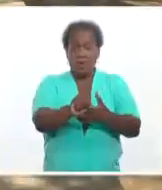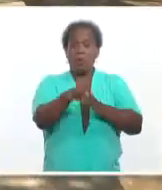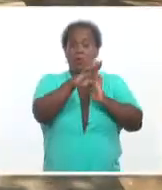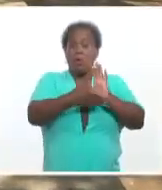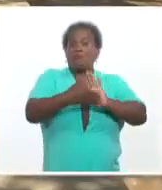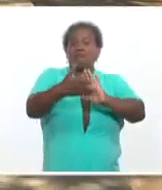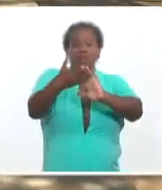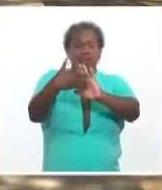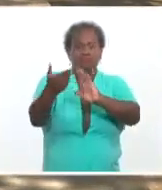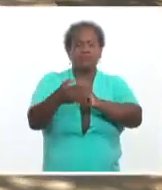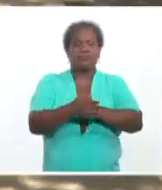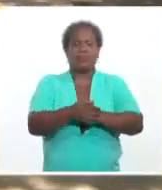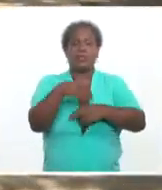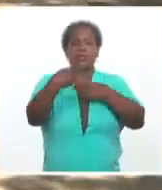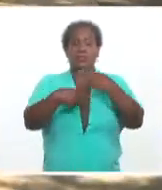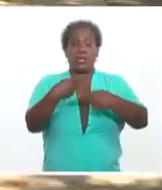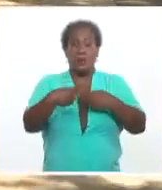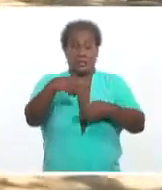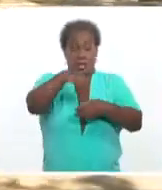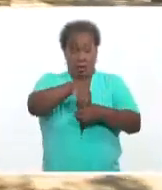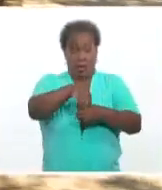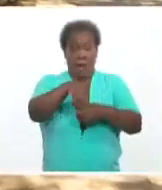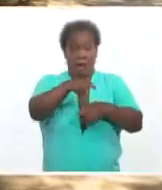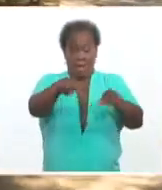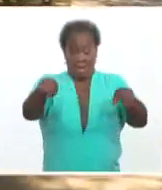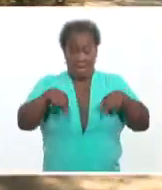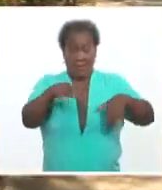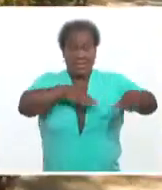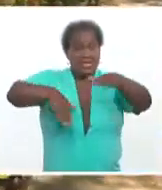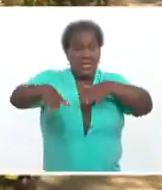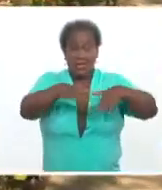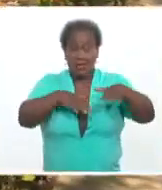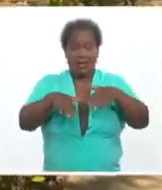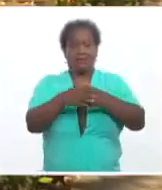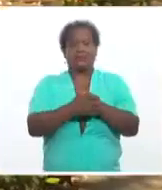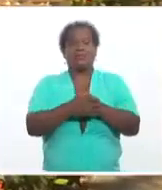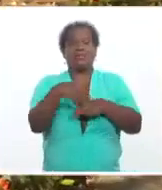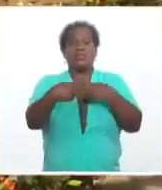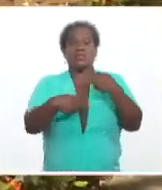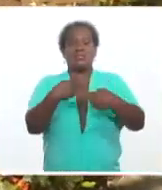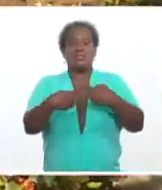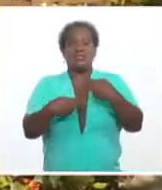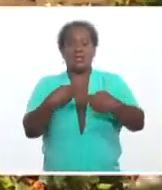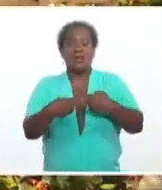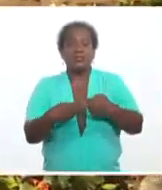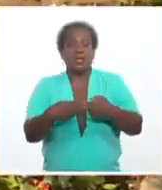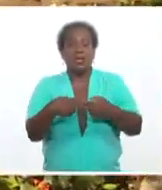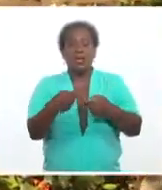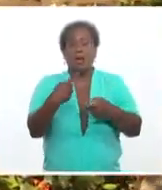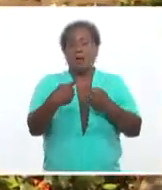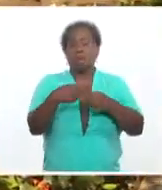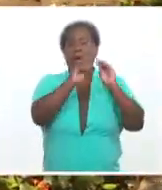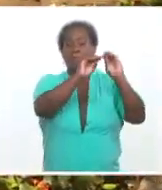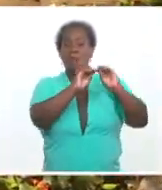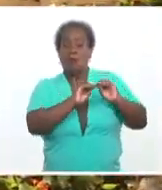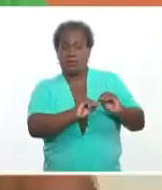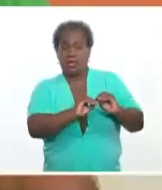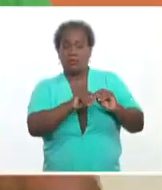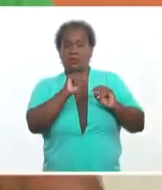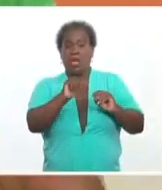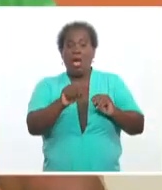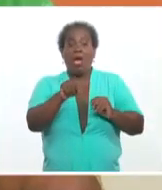se va a construir en la instalación una piscina se va a construir un socio administrativo pues más en un bar